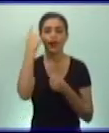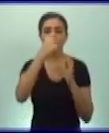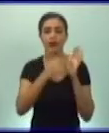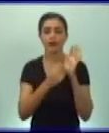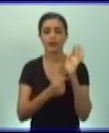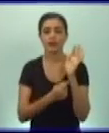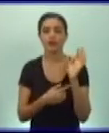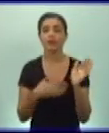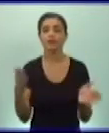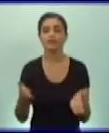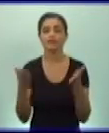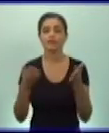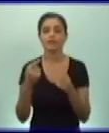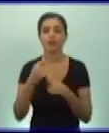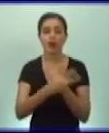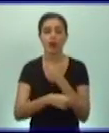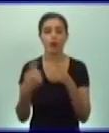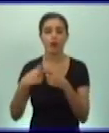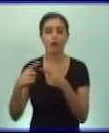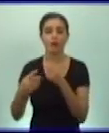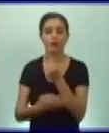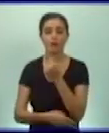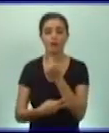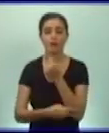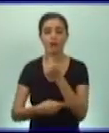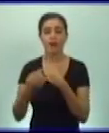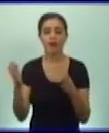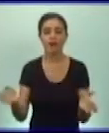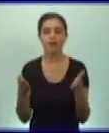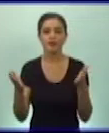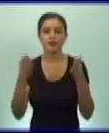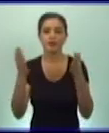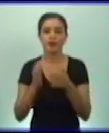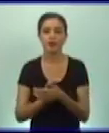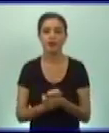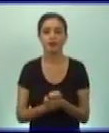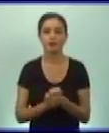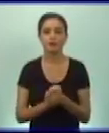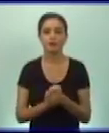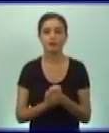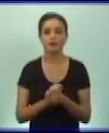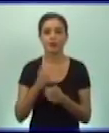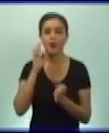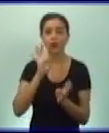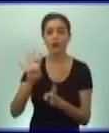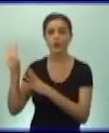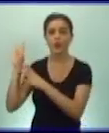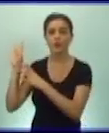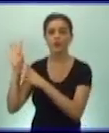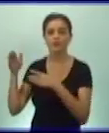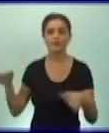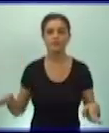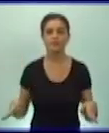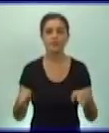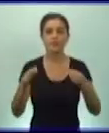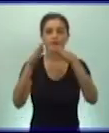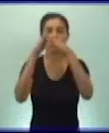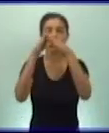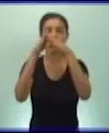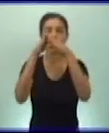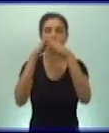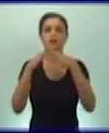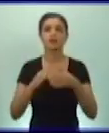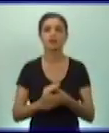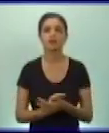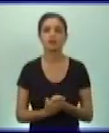desarrollado. Observemos ahora esta pirámide de población, donde podemos observar esta pirámide de población es el